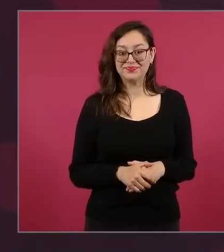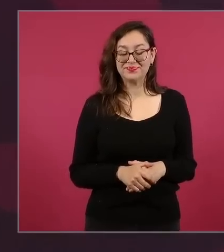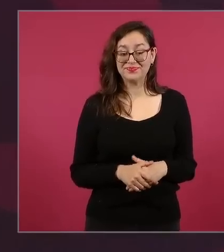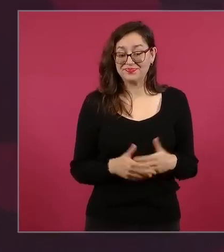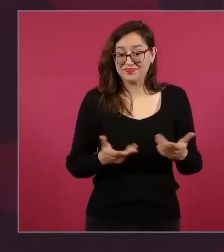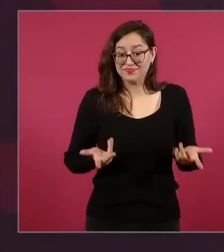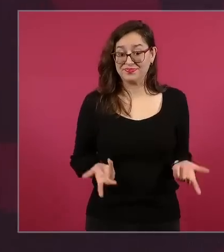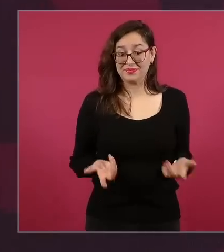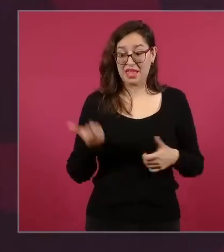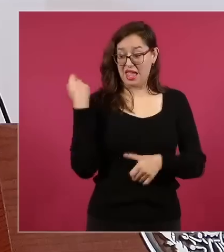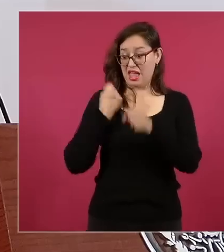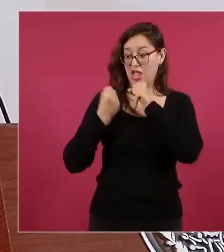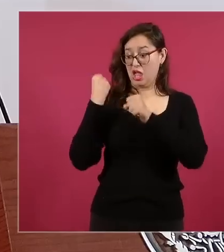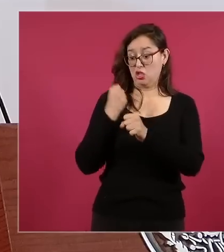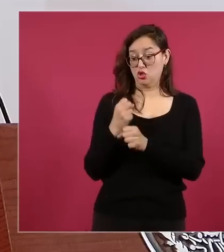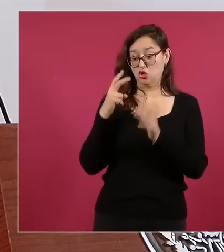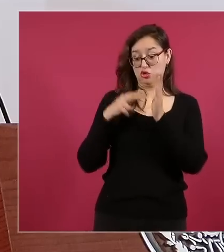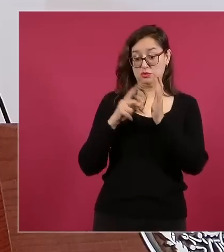en el 21.